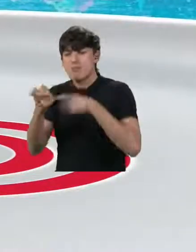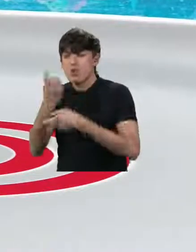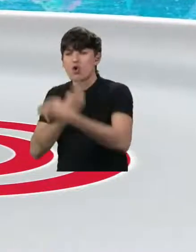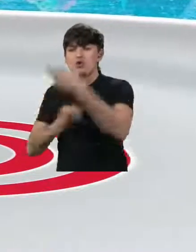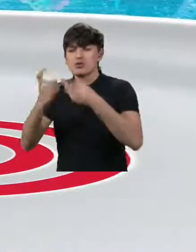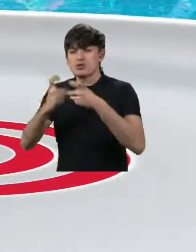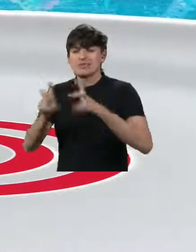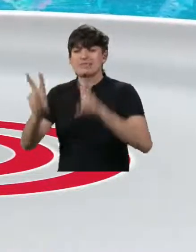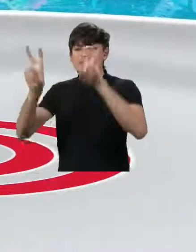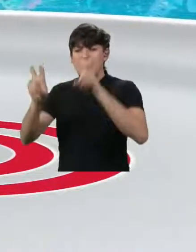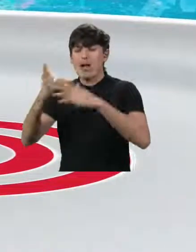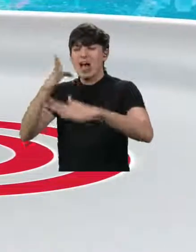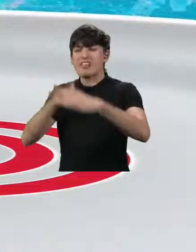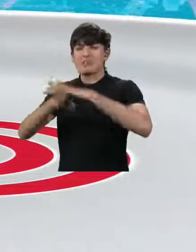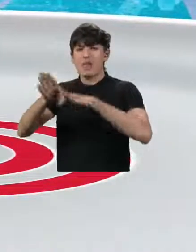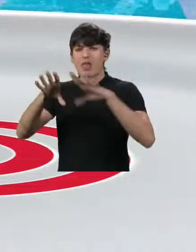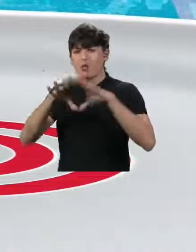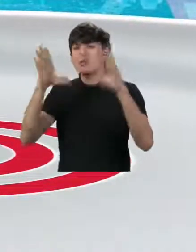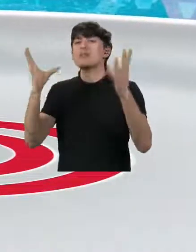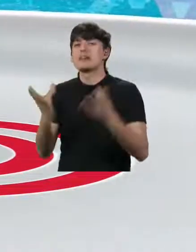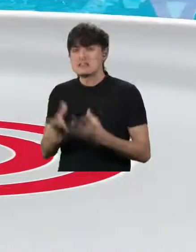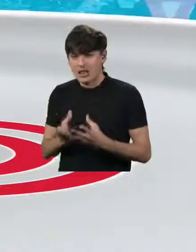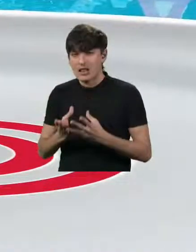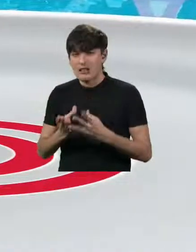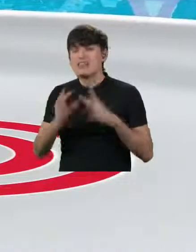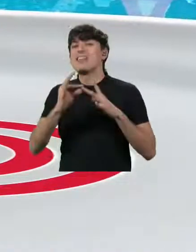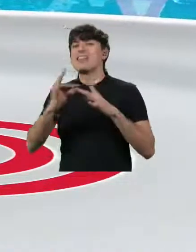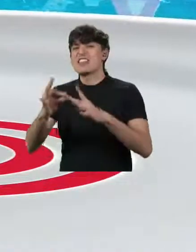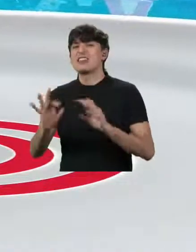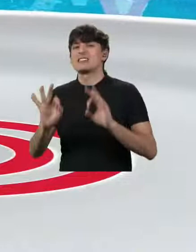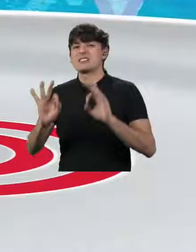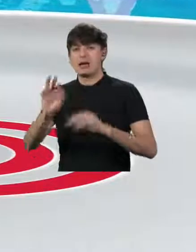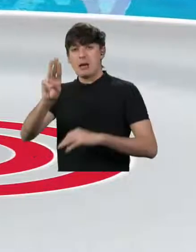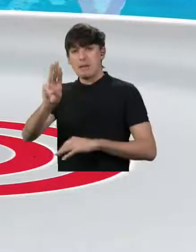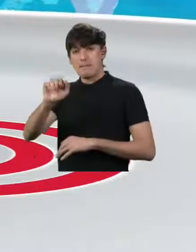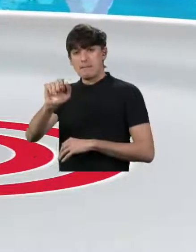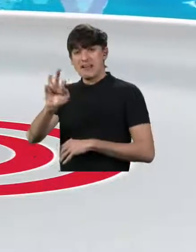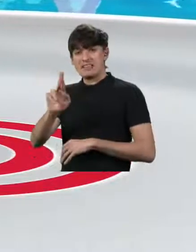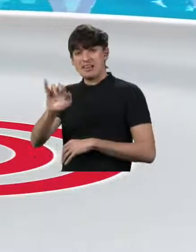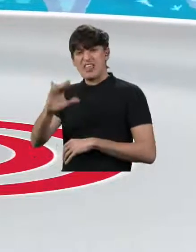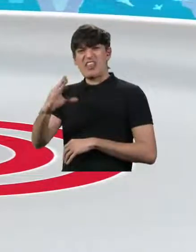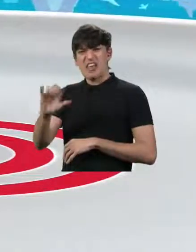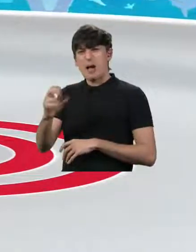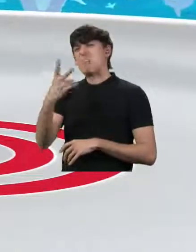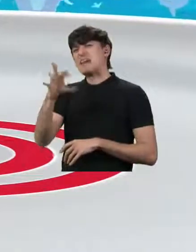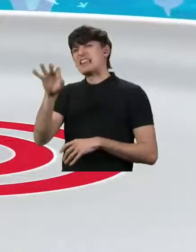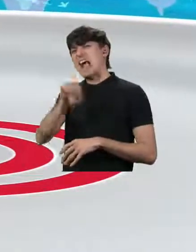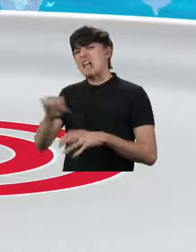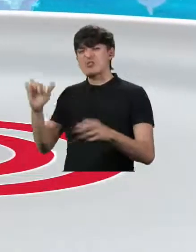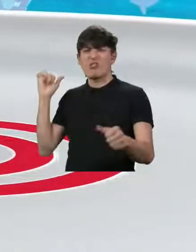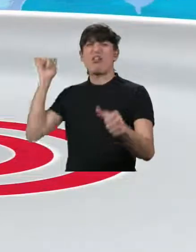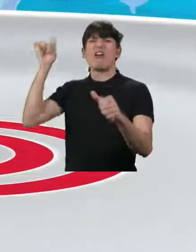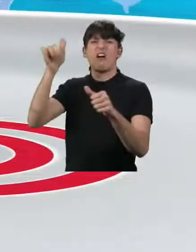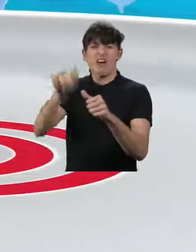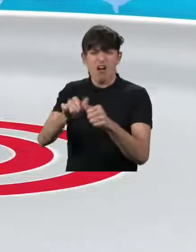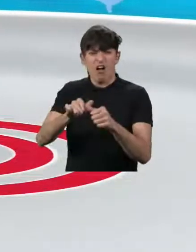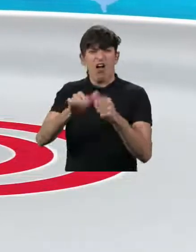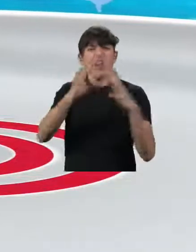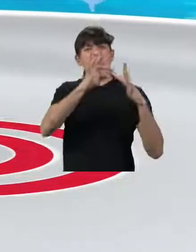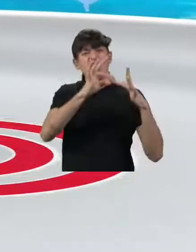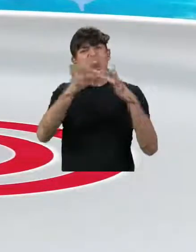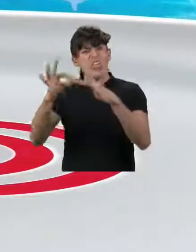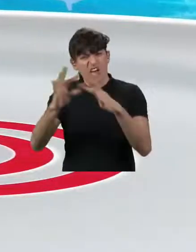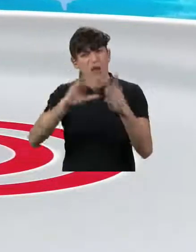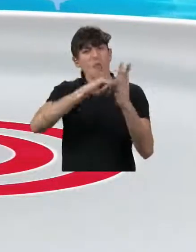accesibilidad universal. Patricia lleva más de 20 años liderando diferentes proyectos dentro del grupo Ilunion